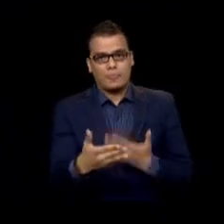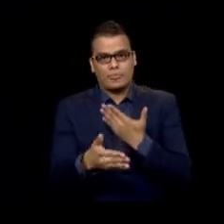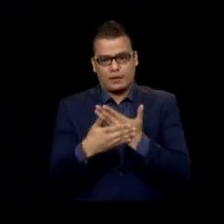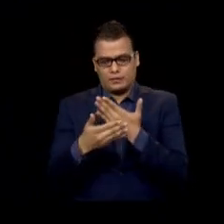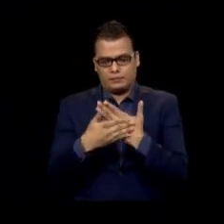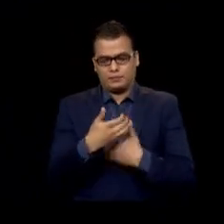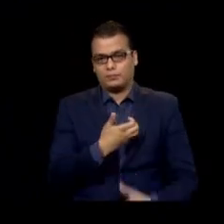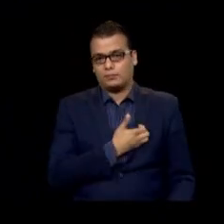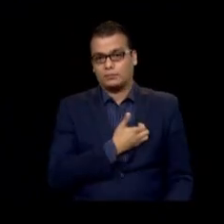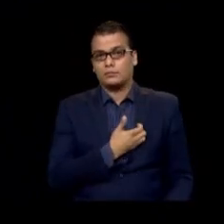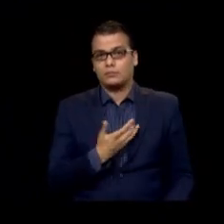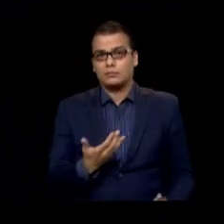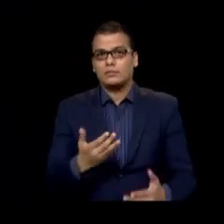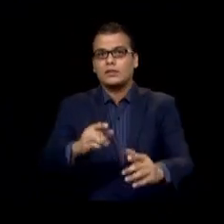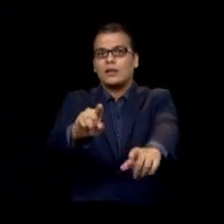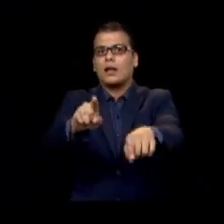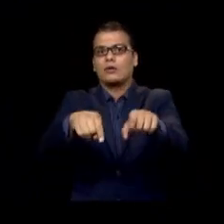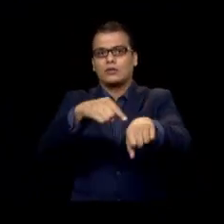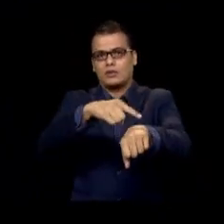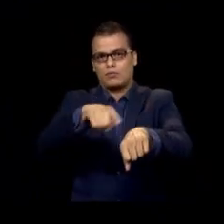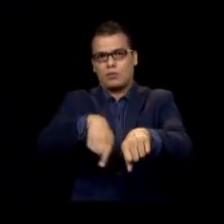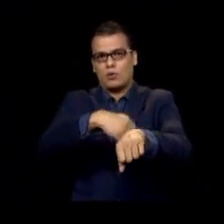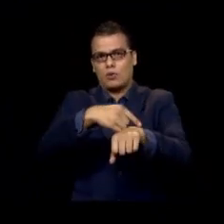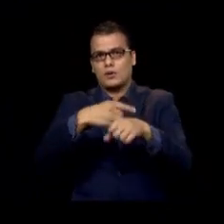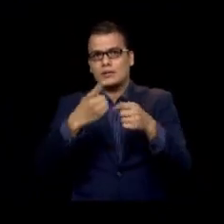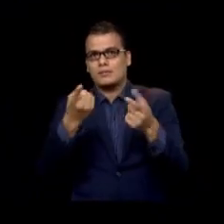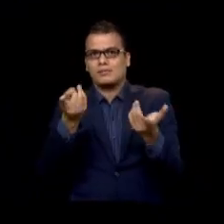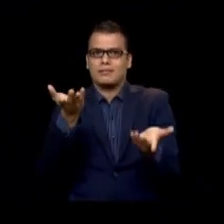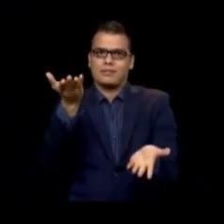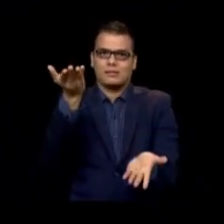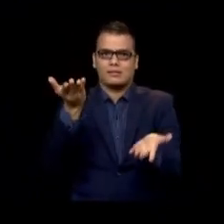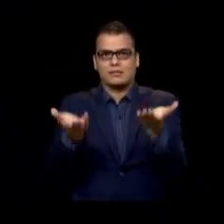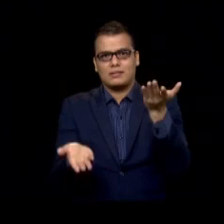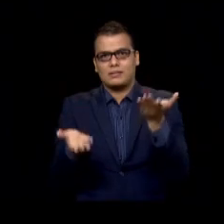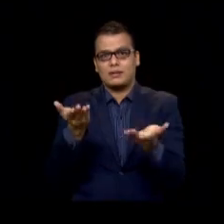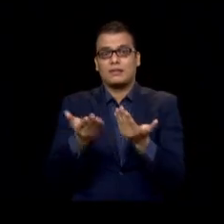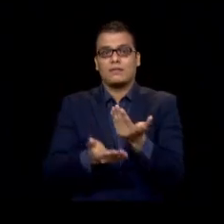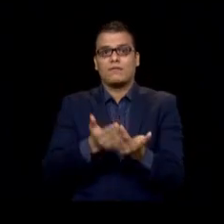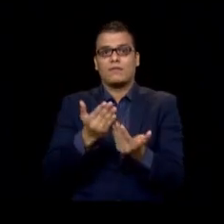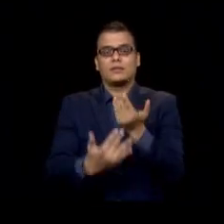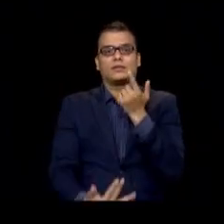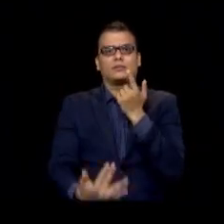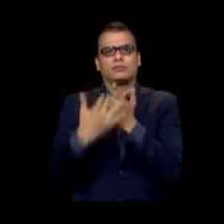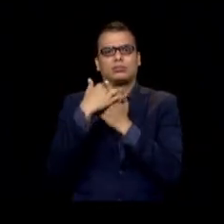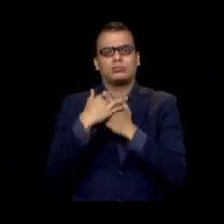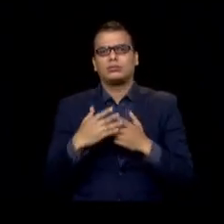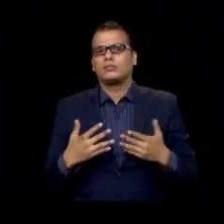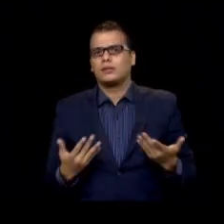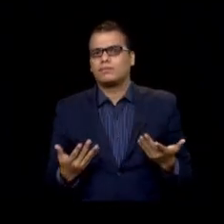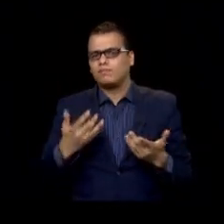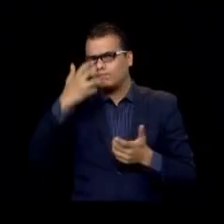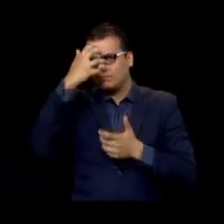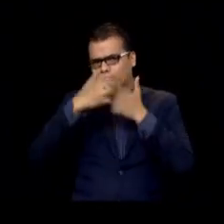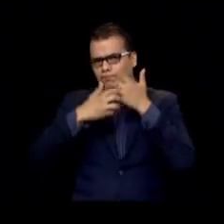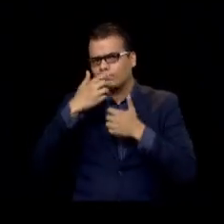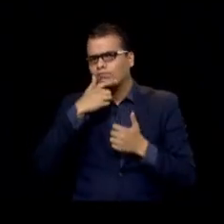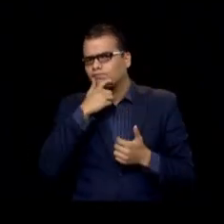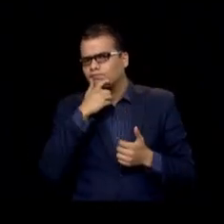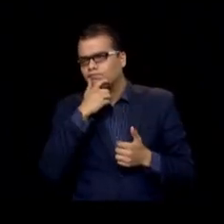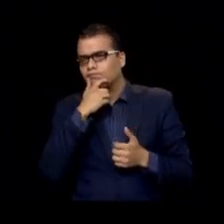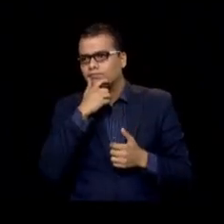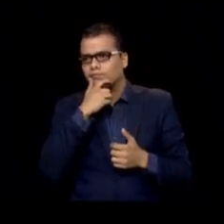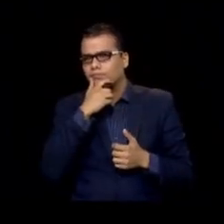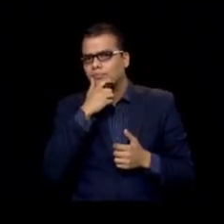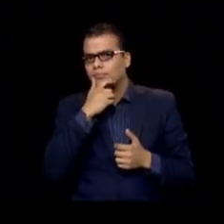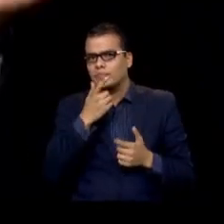de hay unas zonas en Cali que están más propensas al contagio. el tema de las pruebas, en la medida que se puedan ir aumentando,